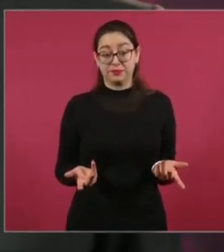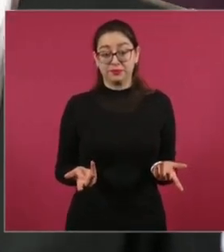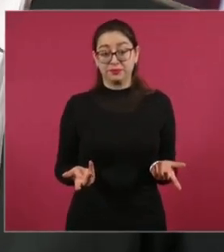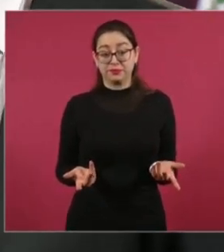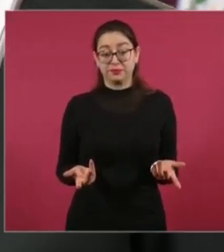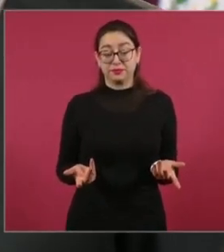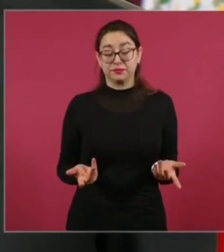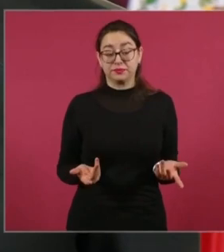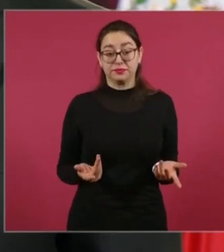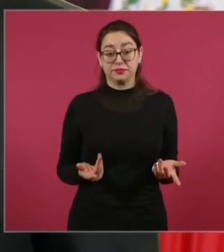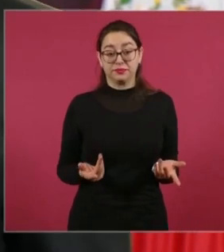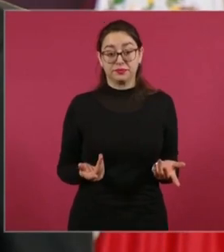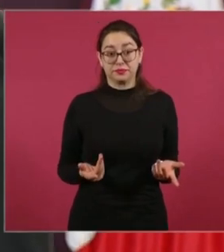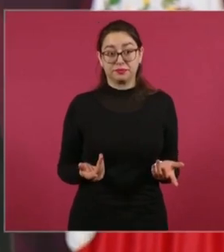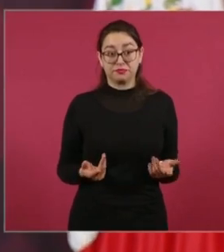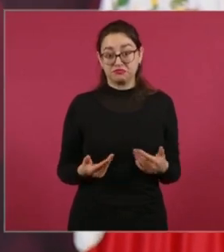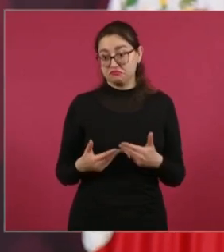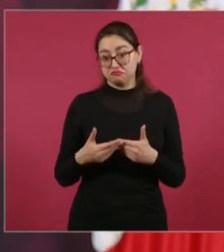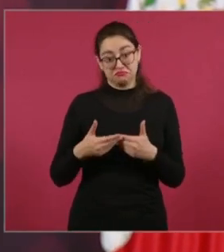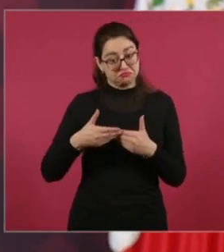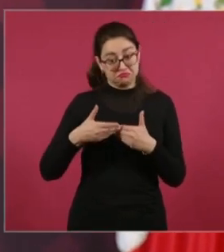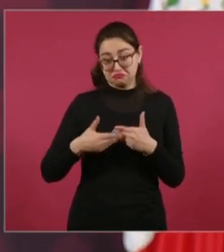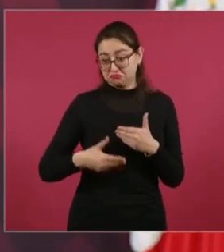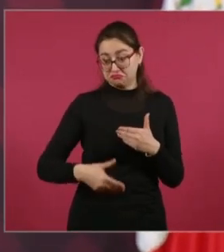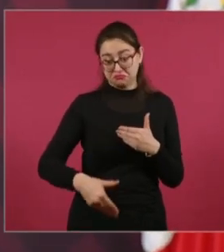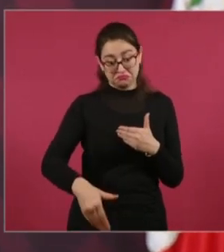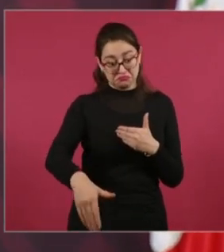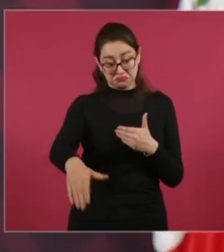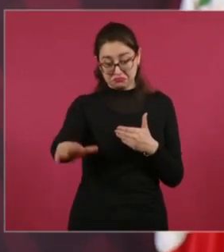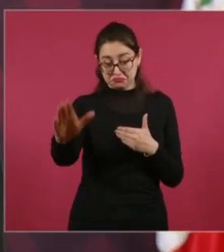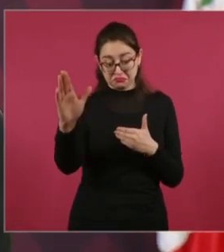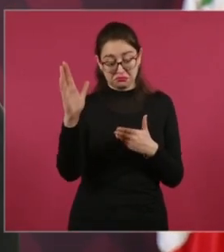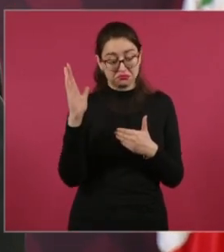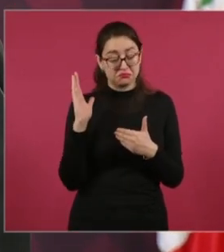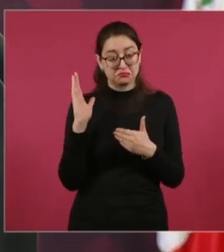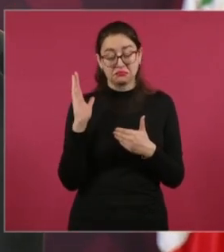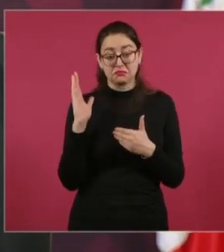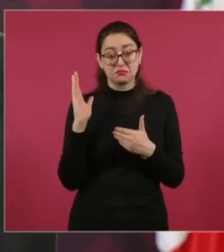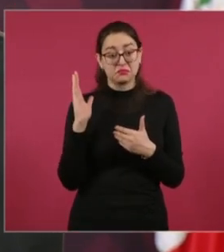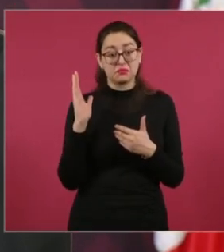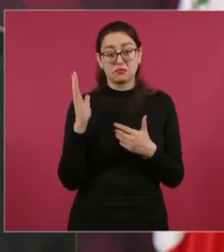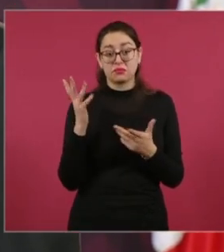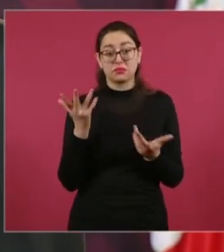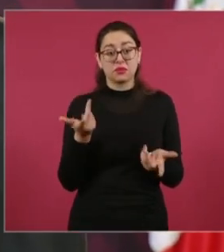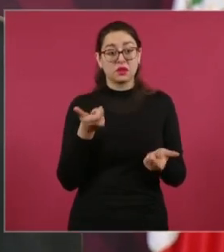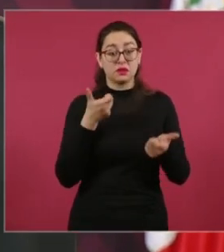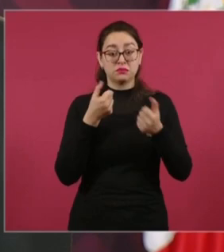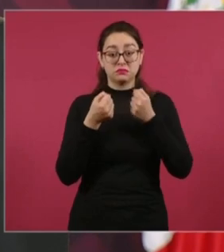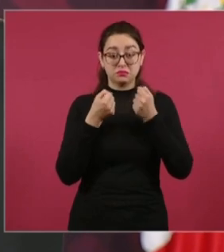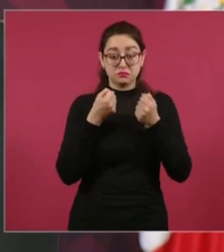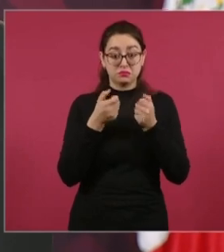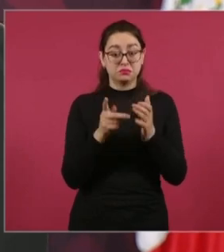a partir de ahí la prensa,